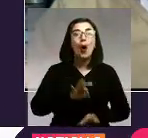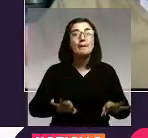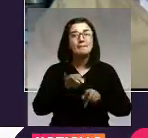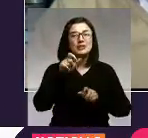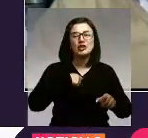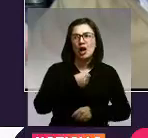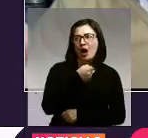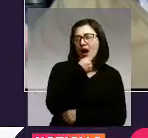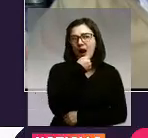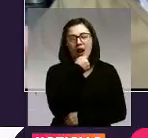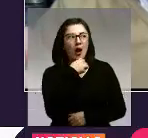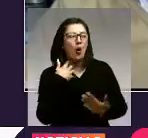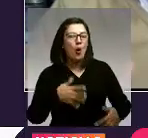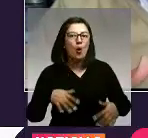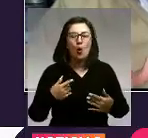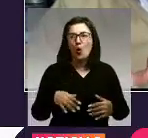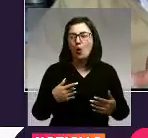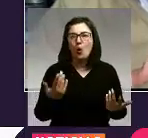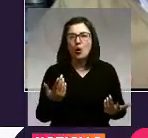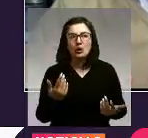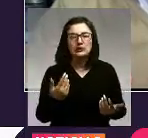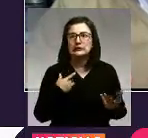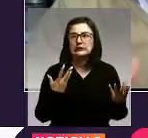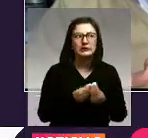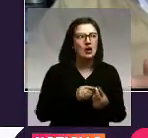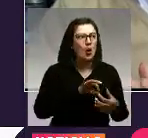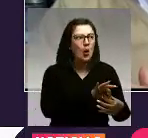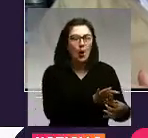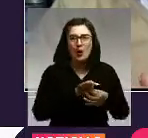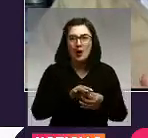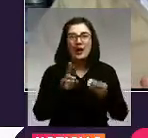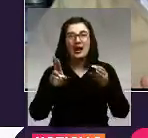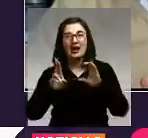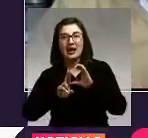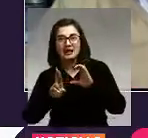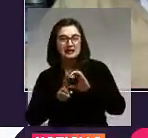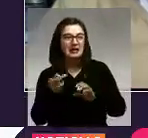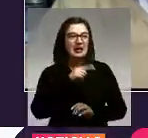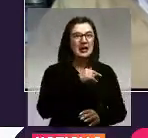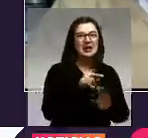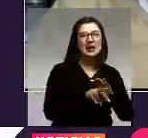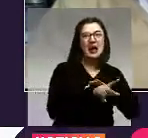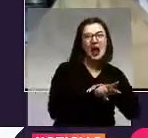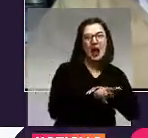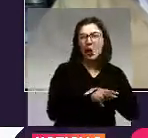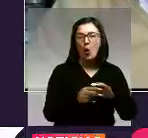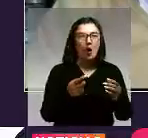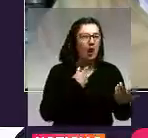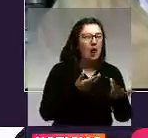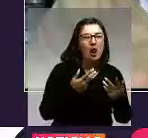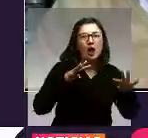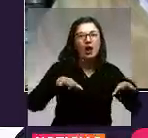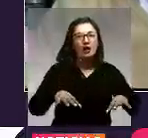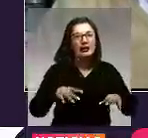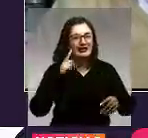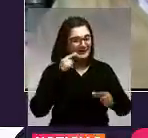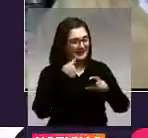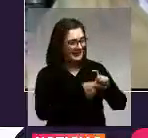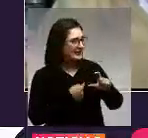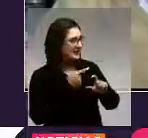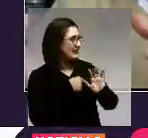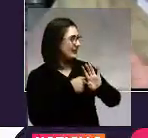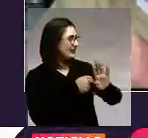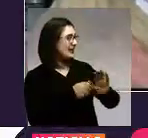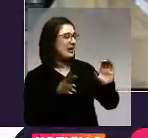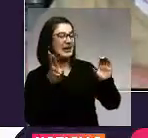porque nos tocó unirnos las dos principales cadenas, RCN y Caracol, para hacer esto, que todavía conservo este botoncito de RCN y